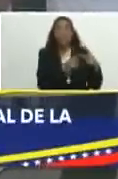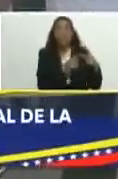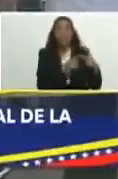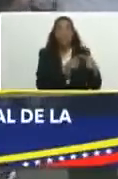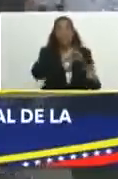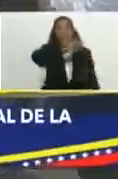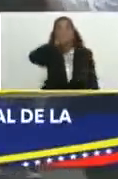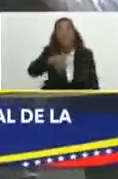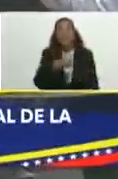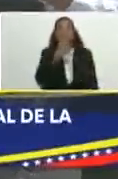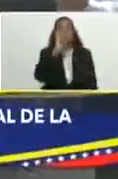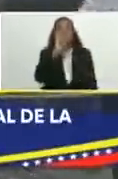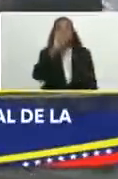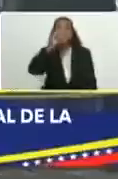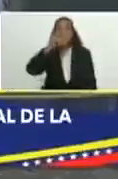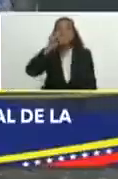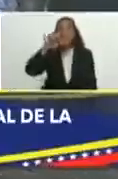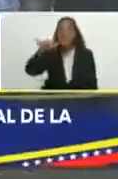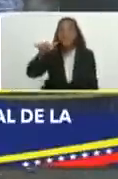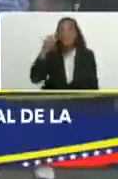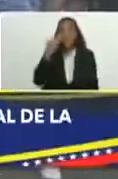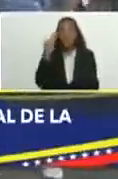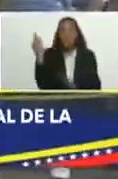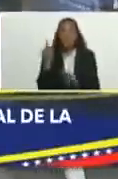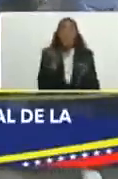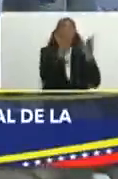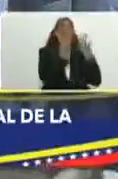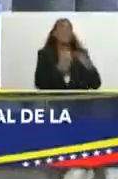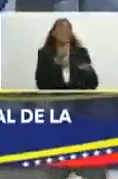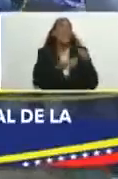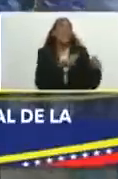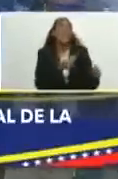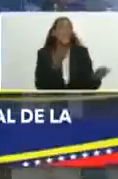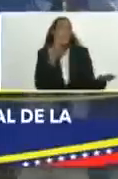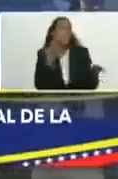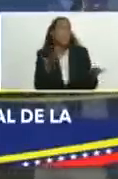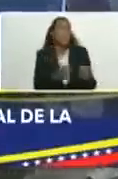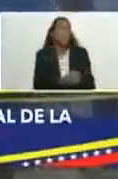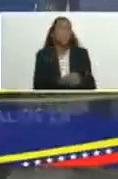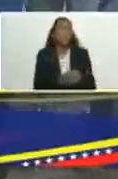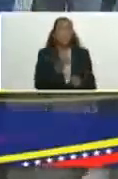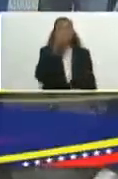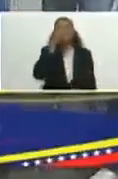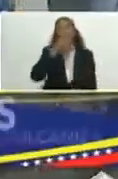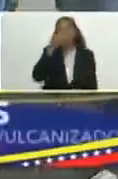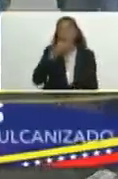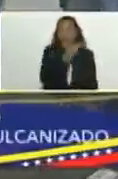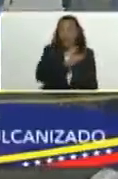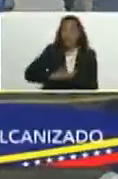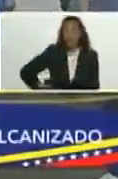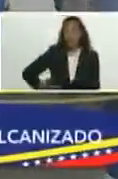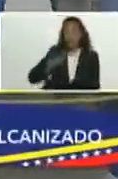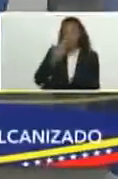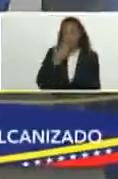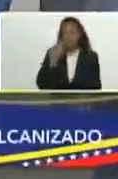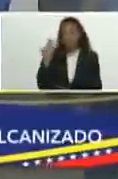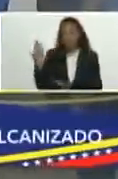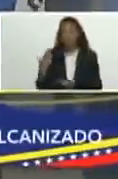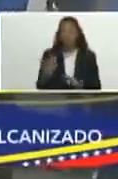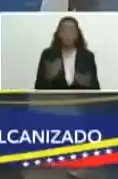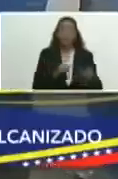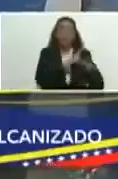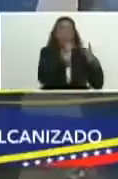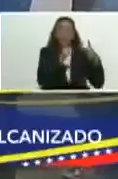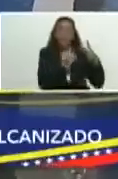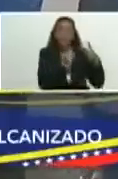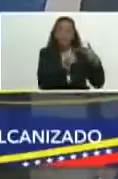Jimmy. Pasamos de John a Jimmy. Jimmy, cuéntanos todo, pues. Buenas tardes, presidente. Ya aquí estamos en la fase